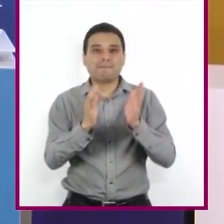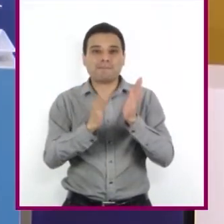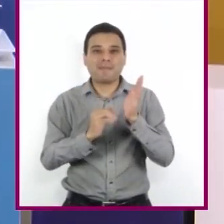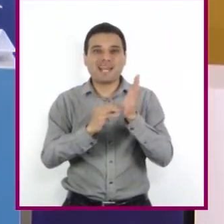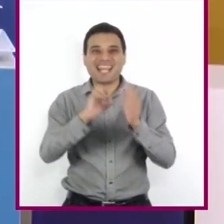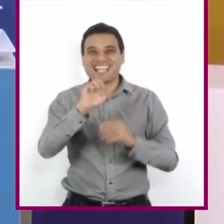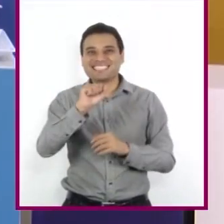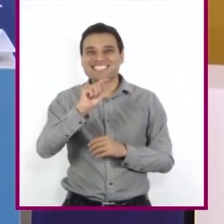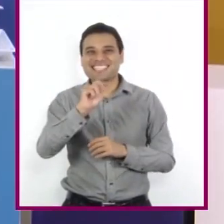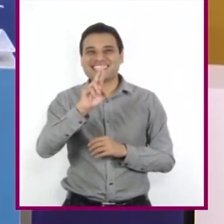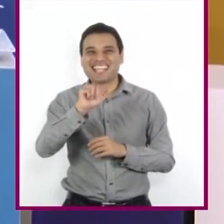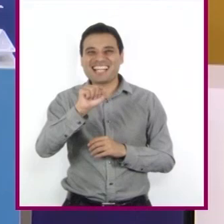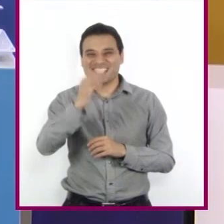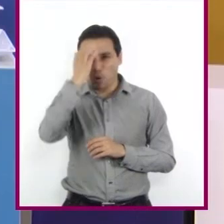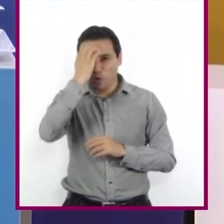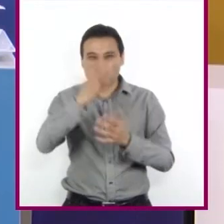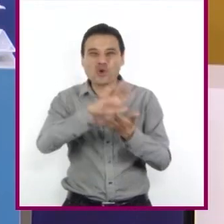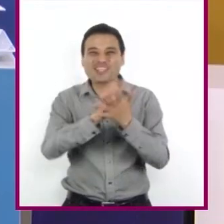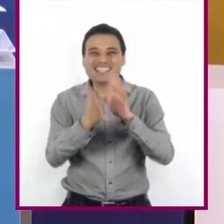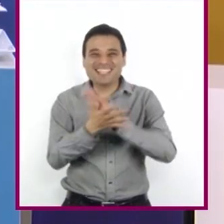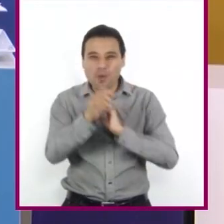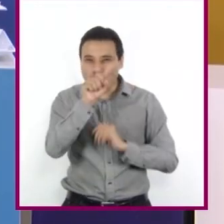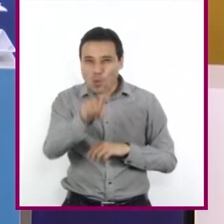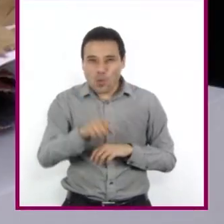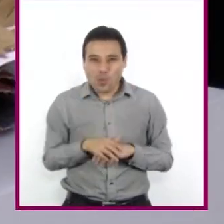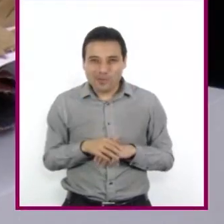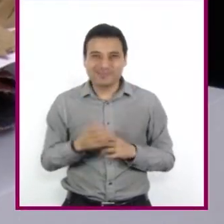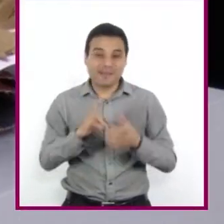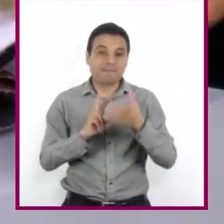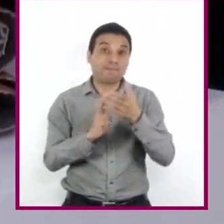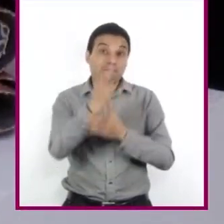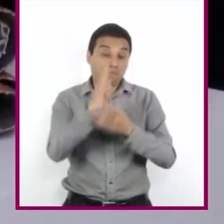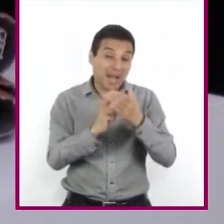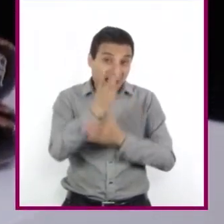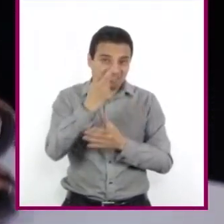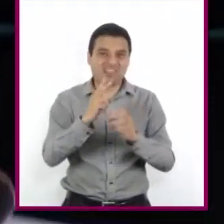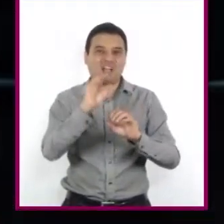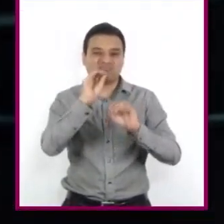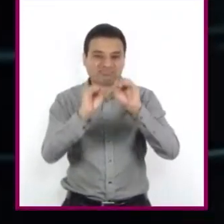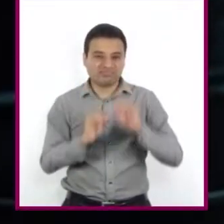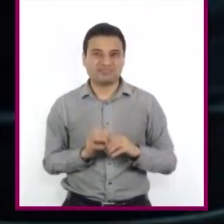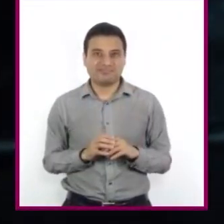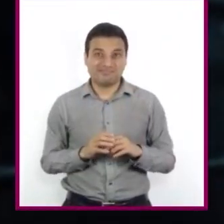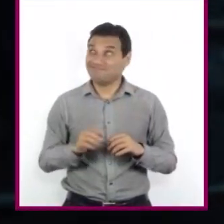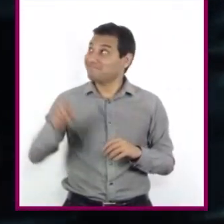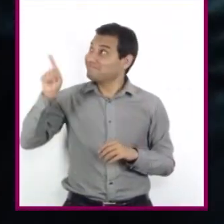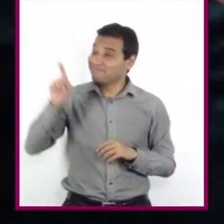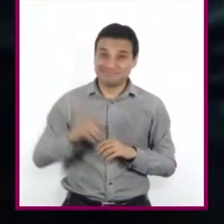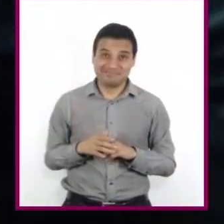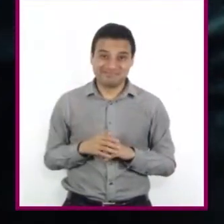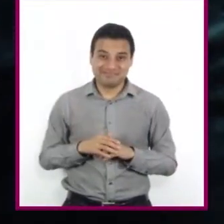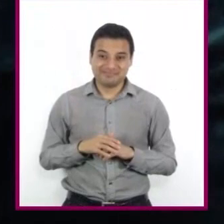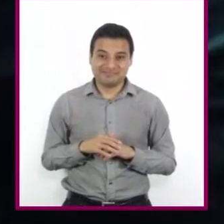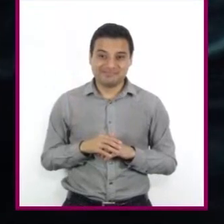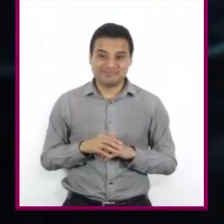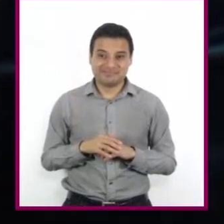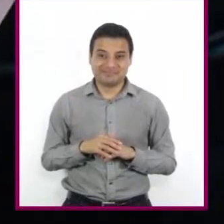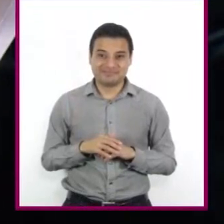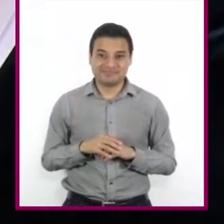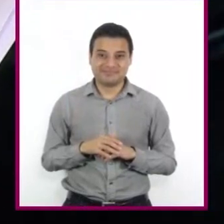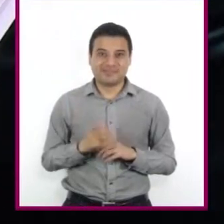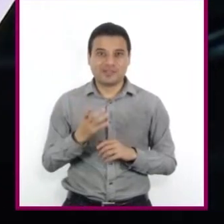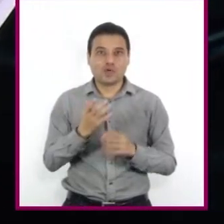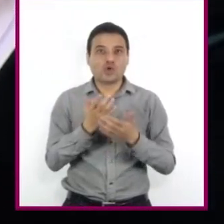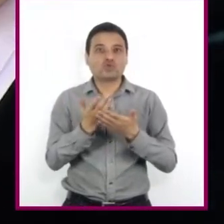en las tortillas, las plantas de mi mamá, ¿no? Igual, para las texturas, pues utilicé